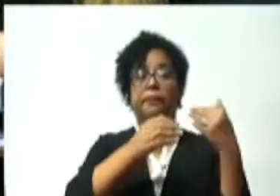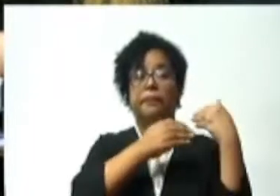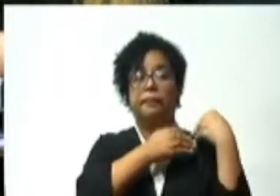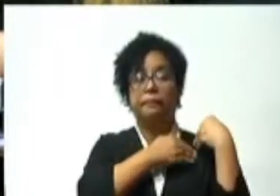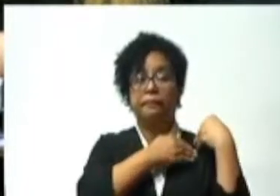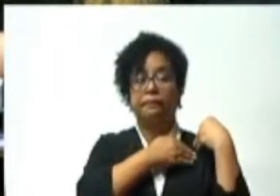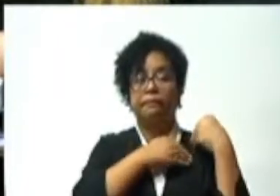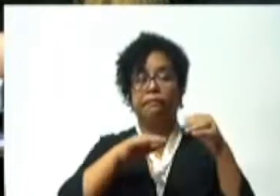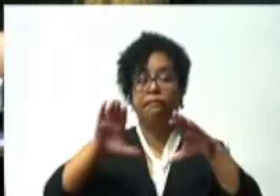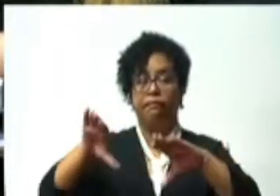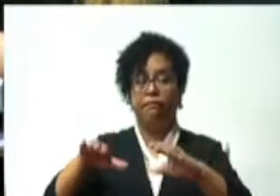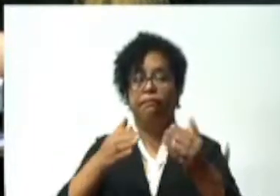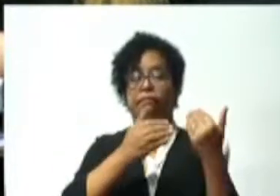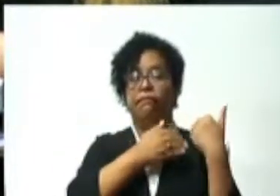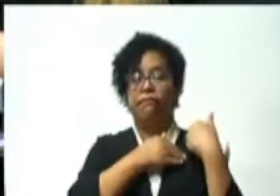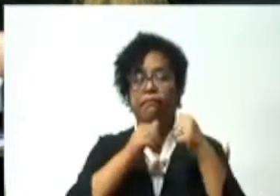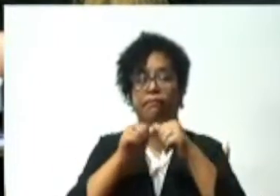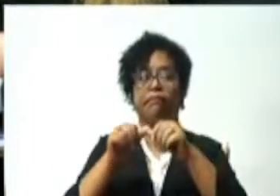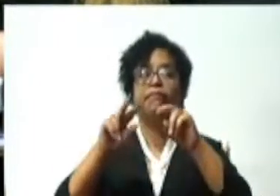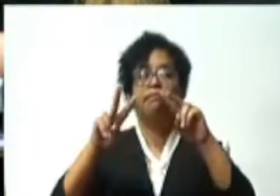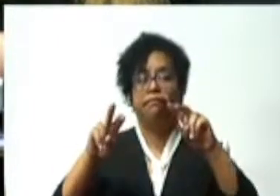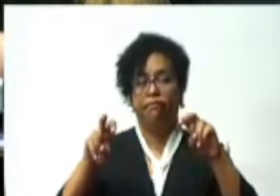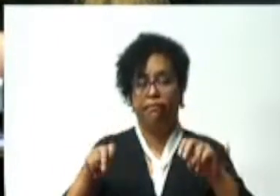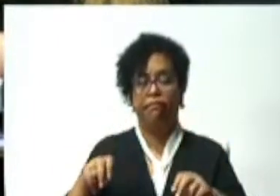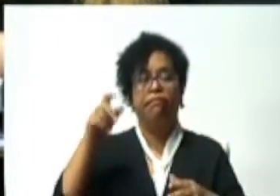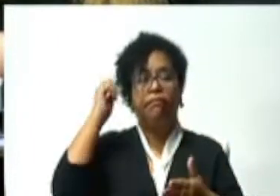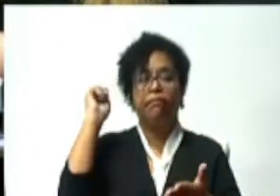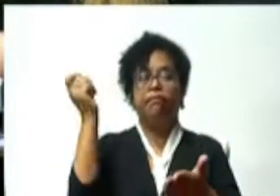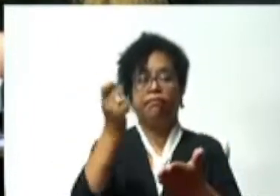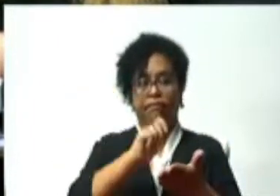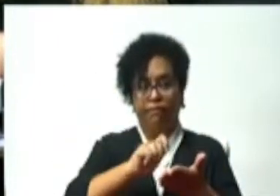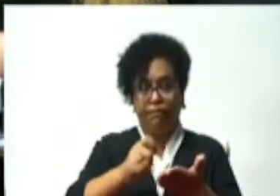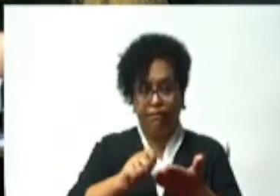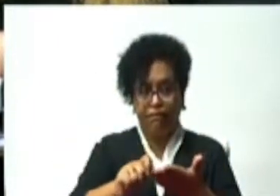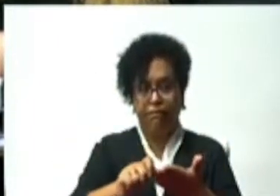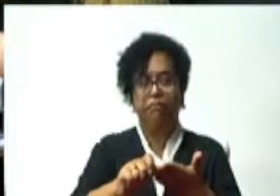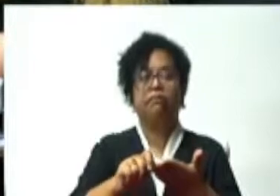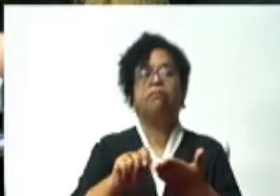Arianna Riveras, la secretaria de la Comisión de Educación y la abogada.